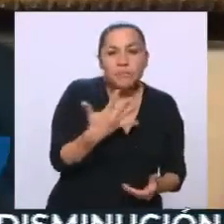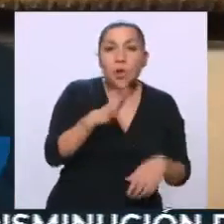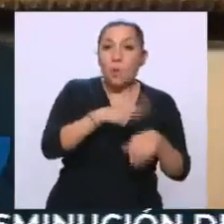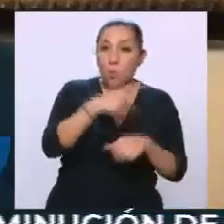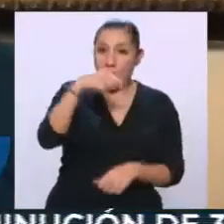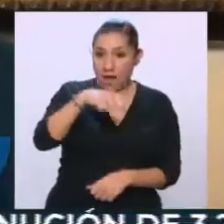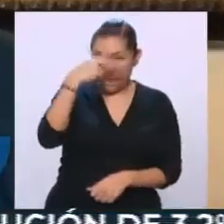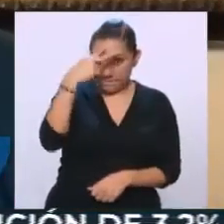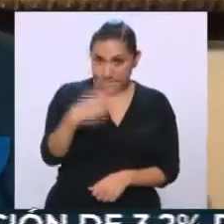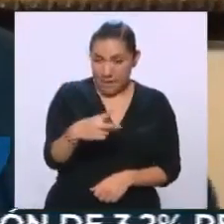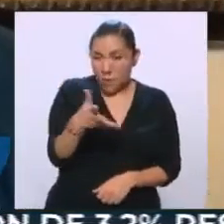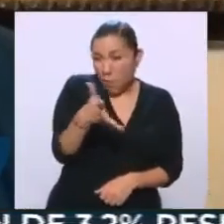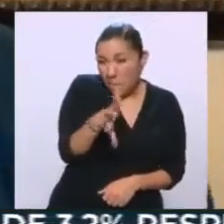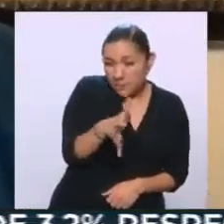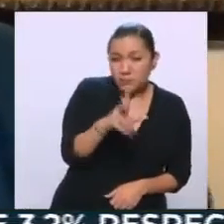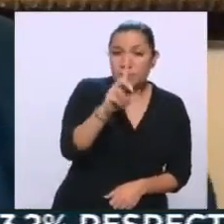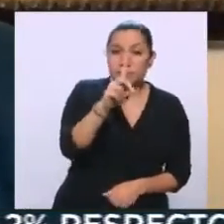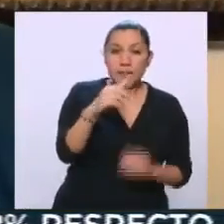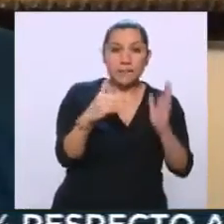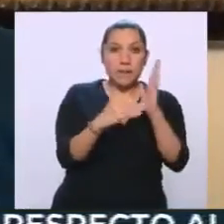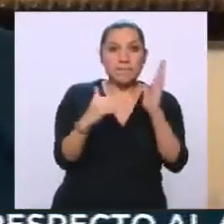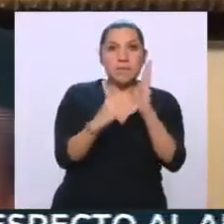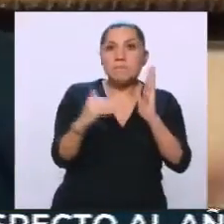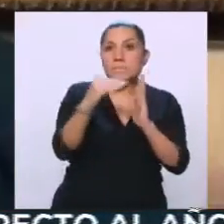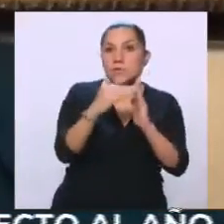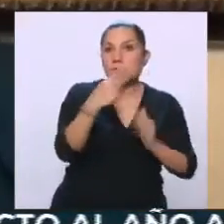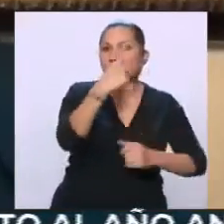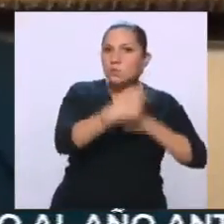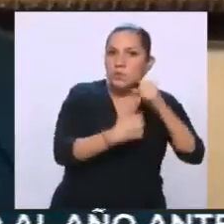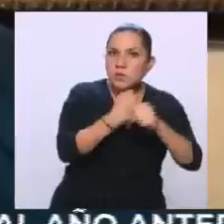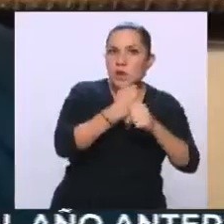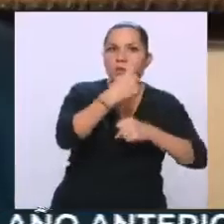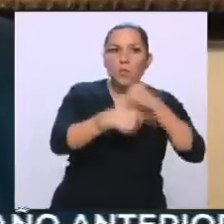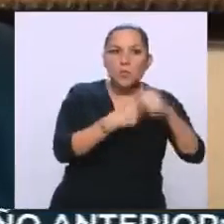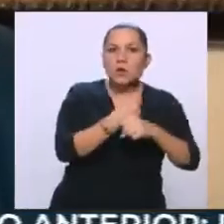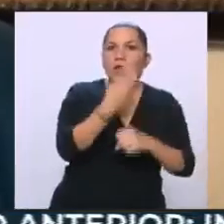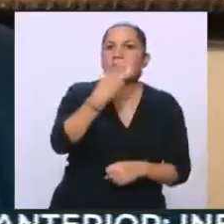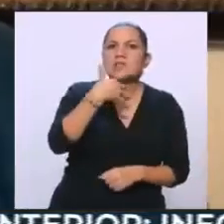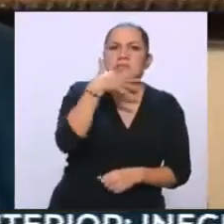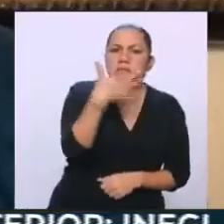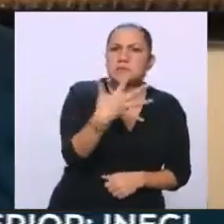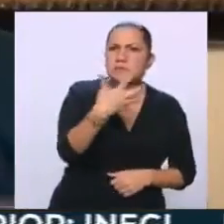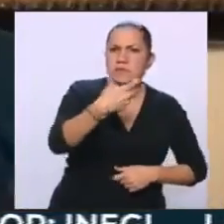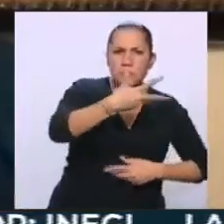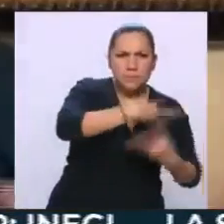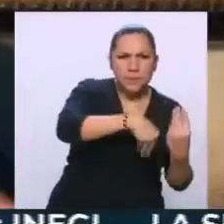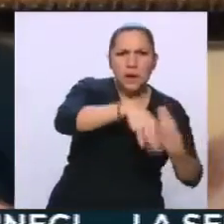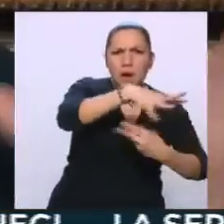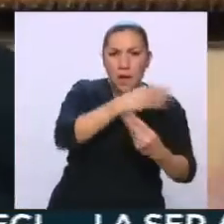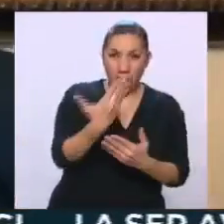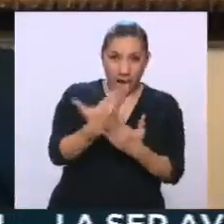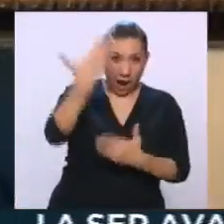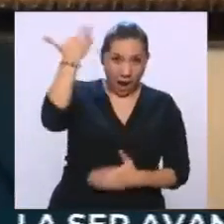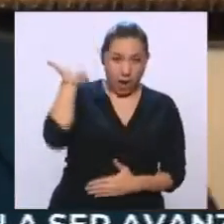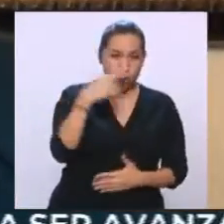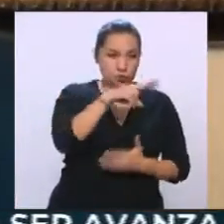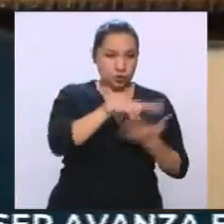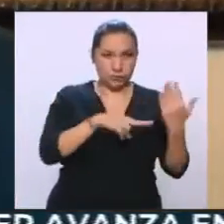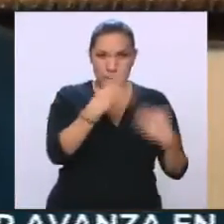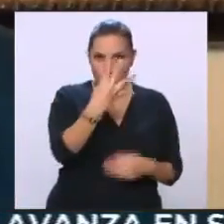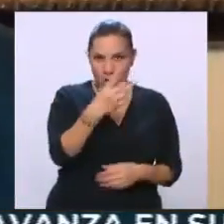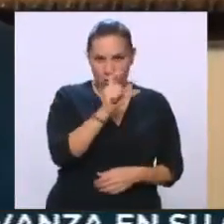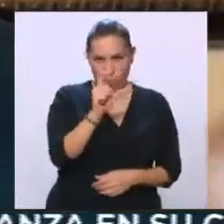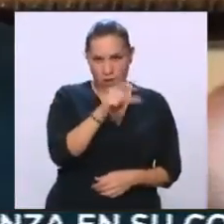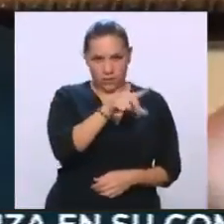los 30,000 millones anuales. Una cifra que, por cierto, ya se había estimado en 2004 cuando se puso en marcha la